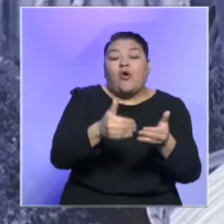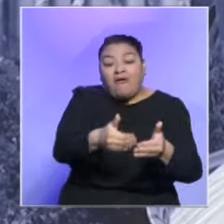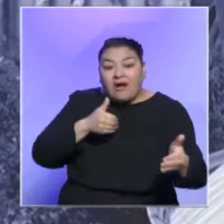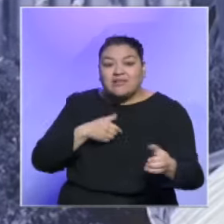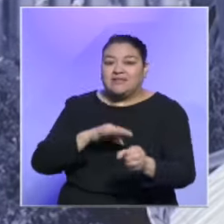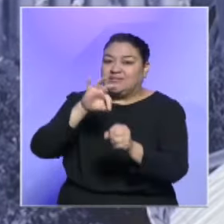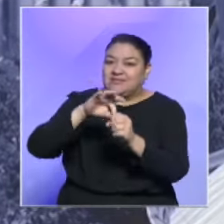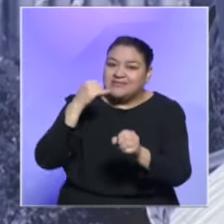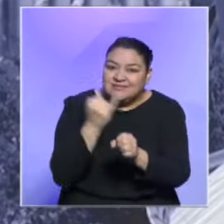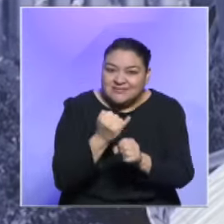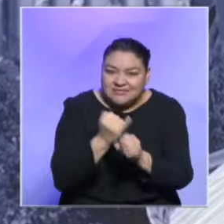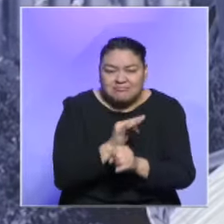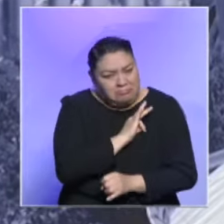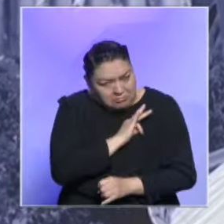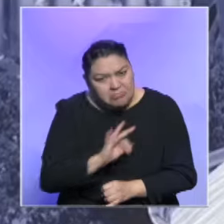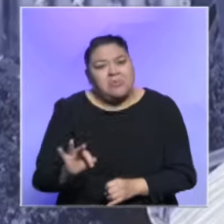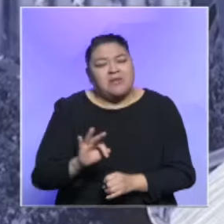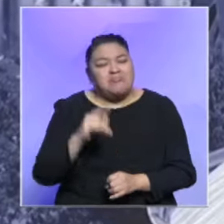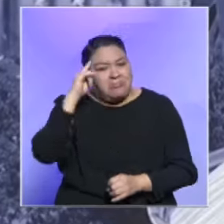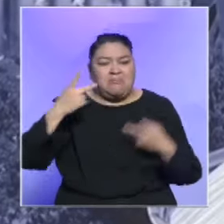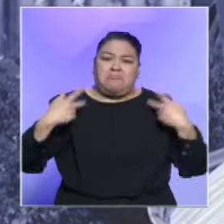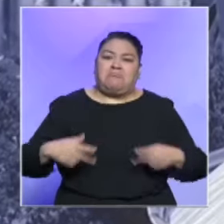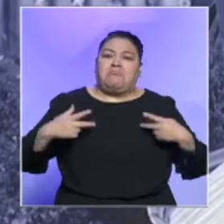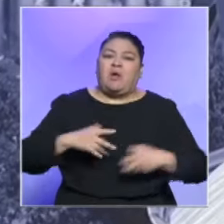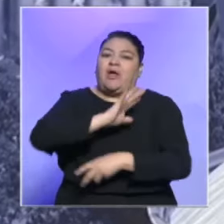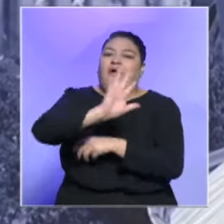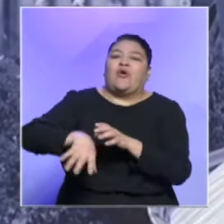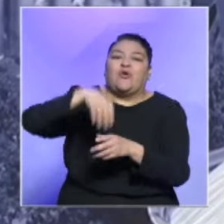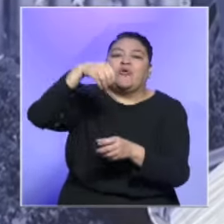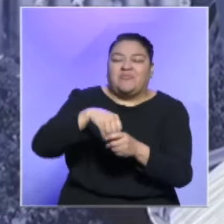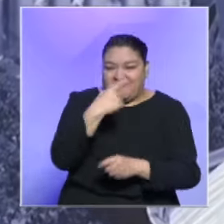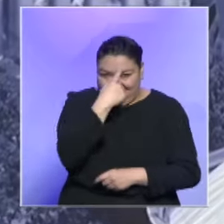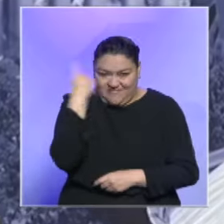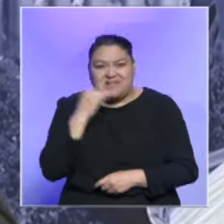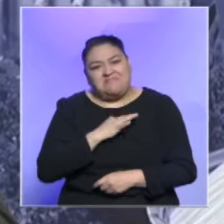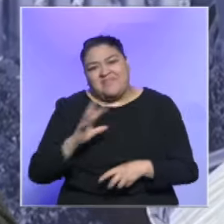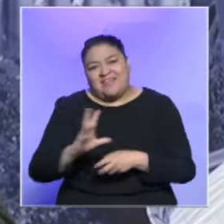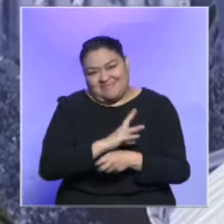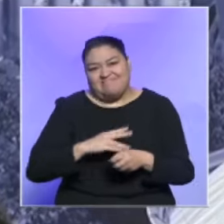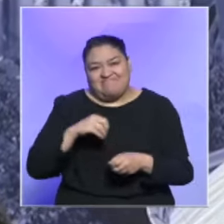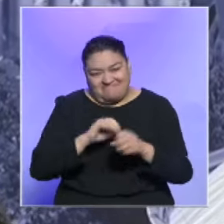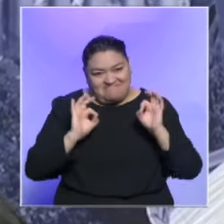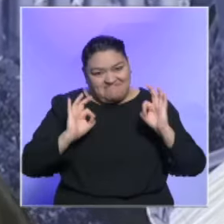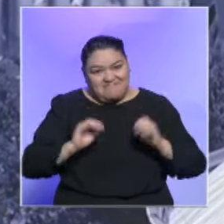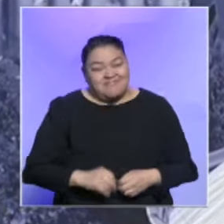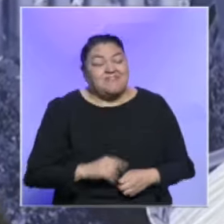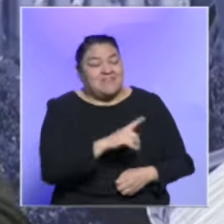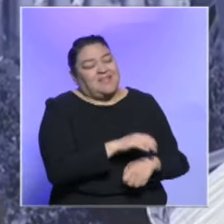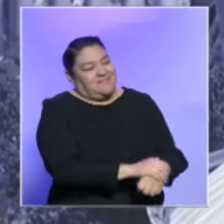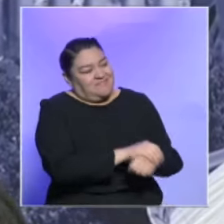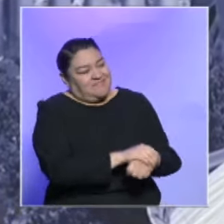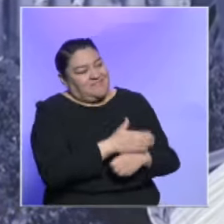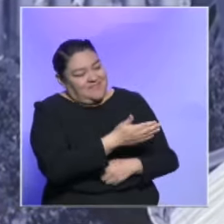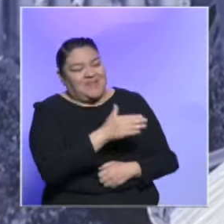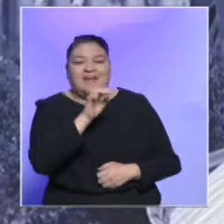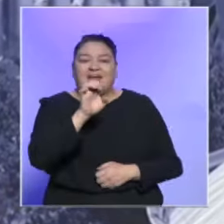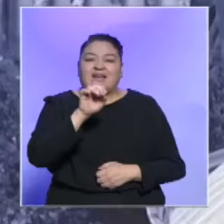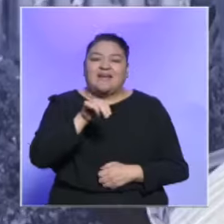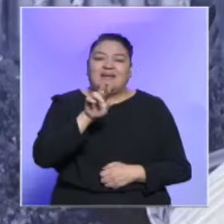y con eso podríamos tener a todas y todos en un modelo mucho más inclusivo. De verdad, mi querido amigo Enrique, te